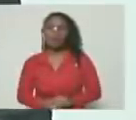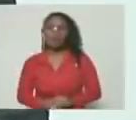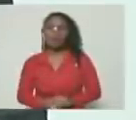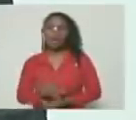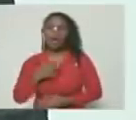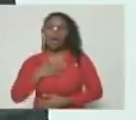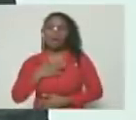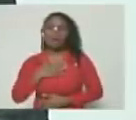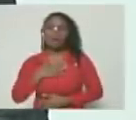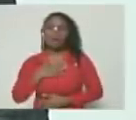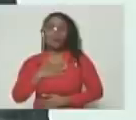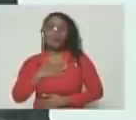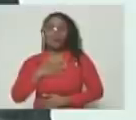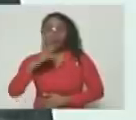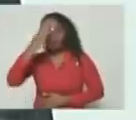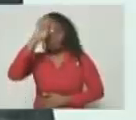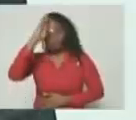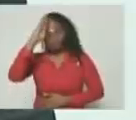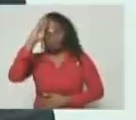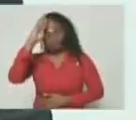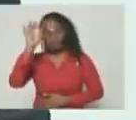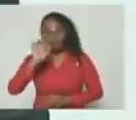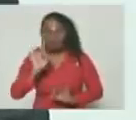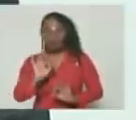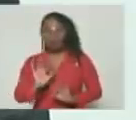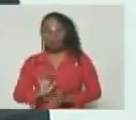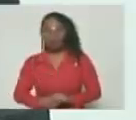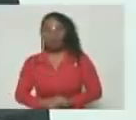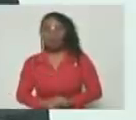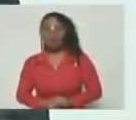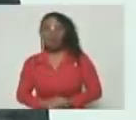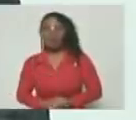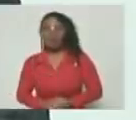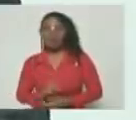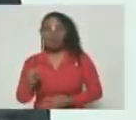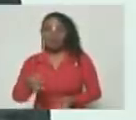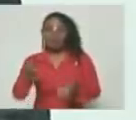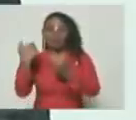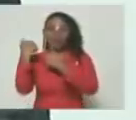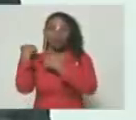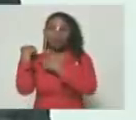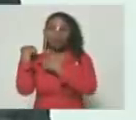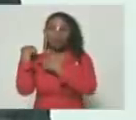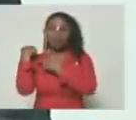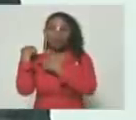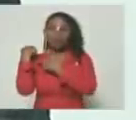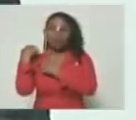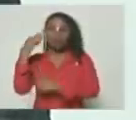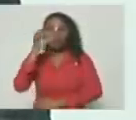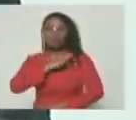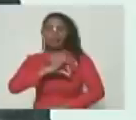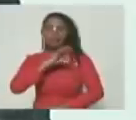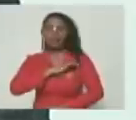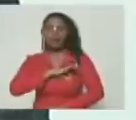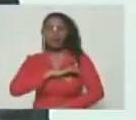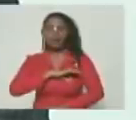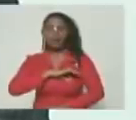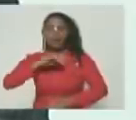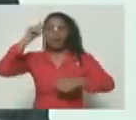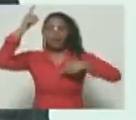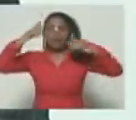mí no me cabe la menor duda que es responsable el señor Hugo Chávez